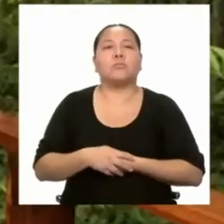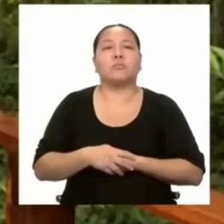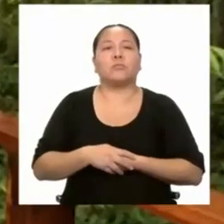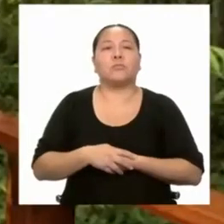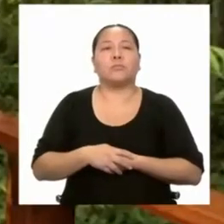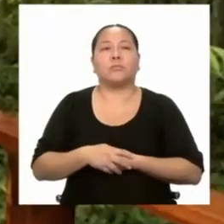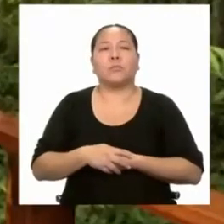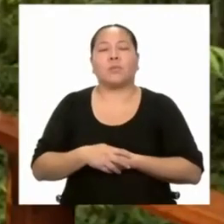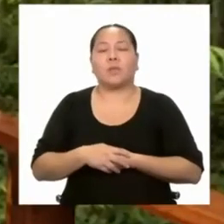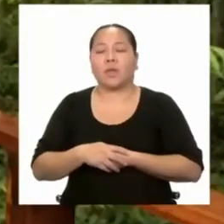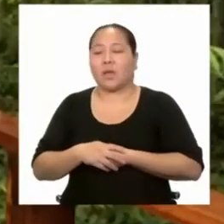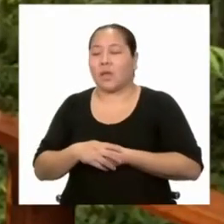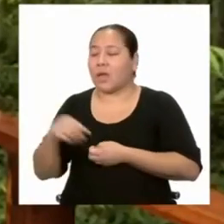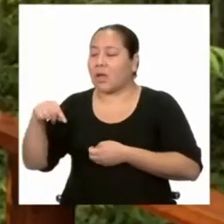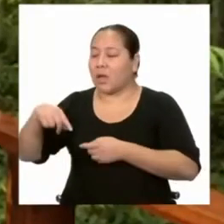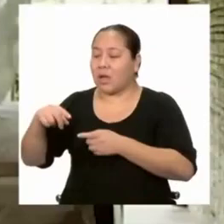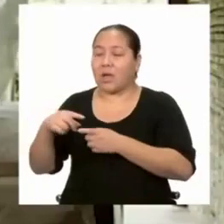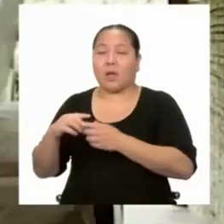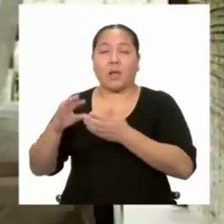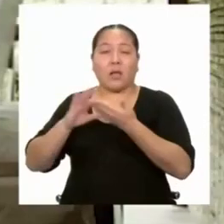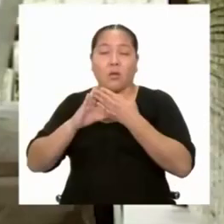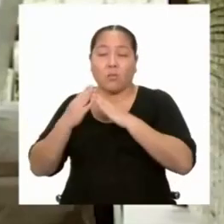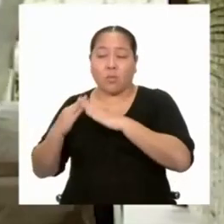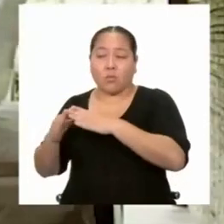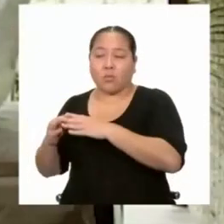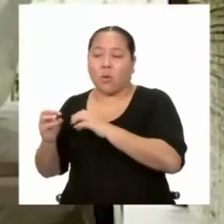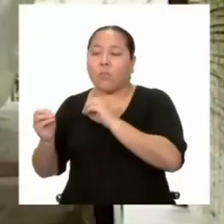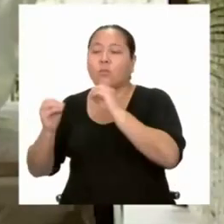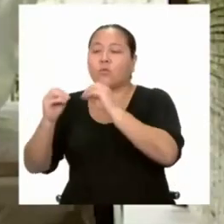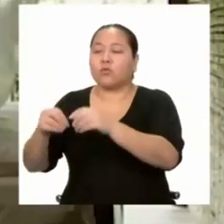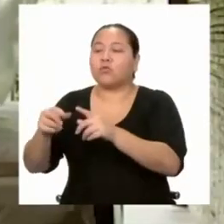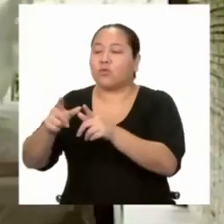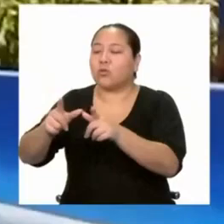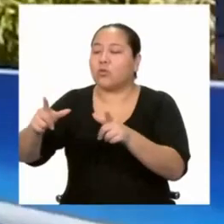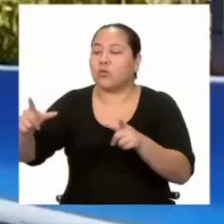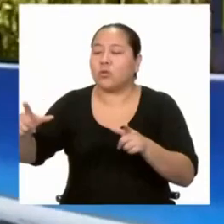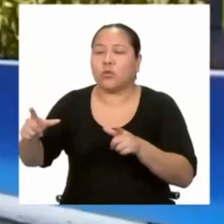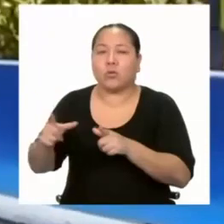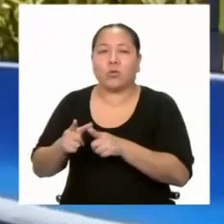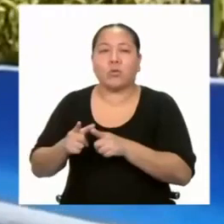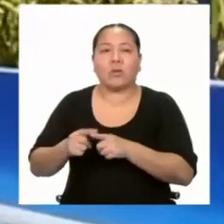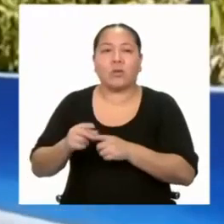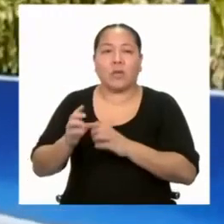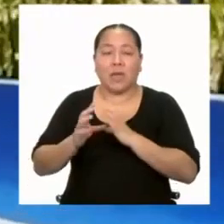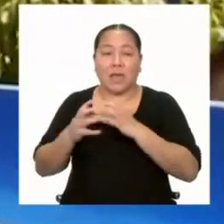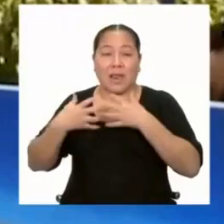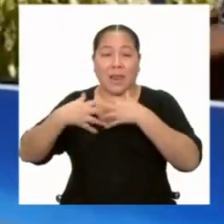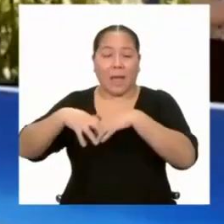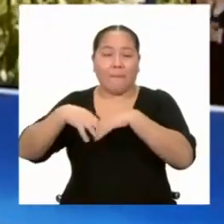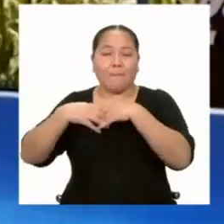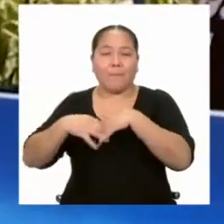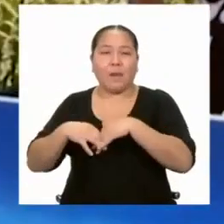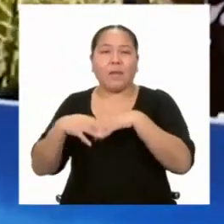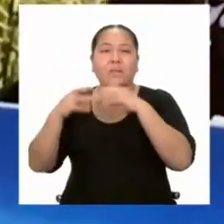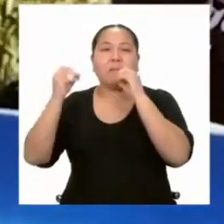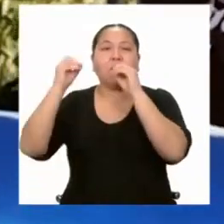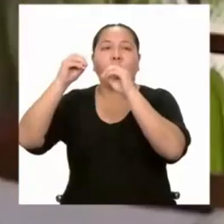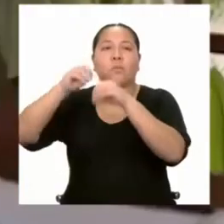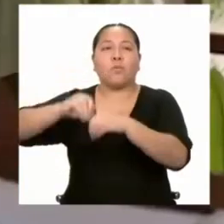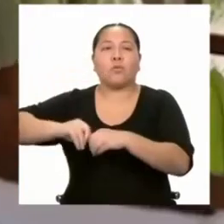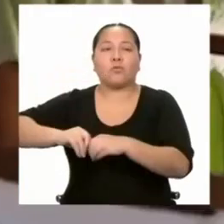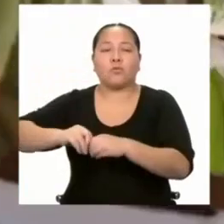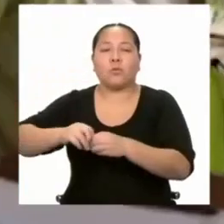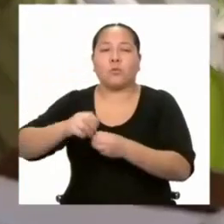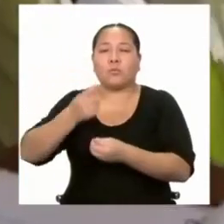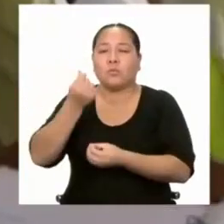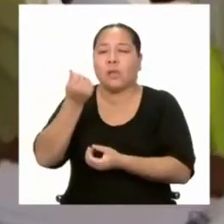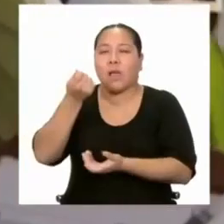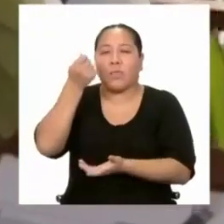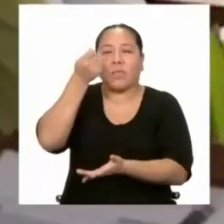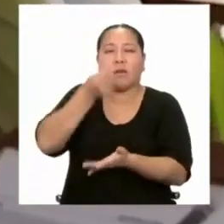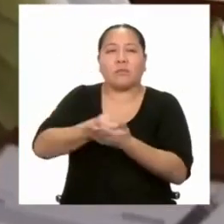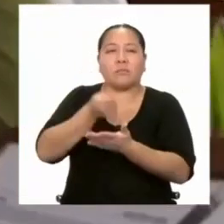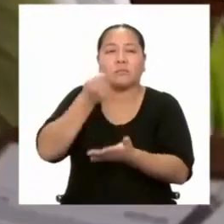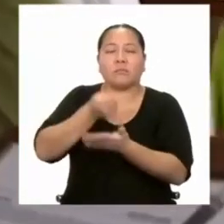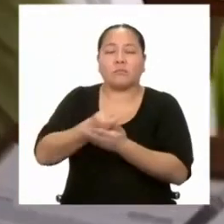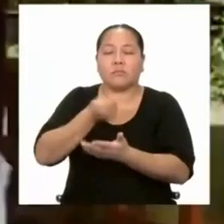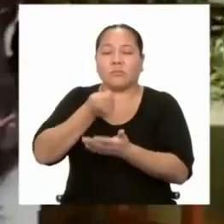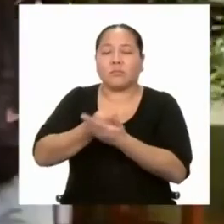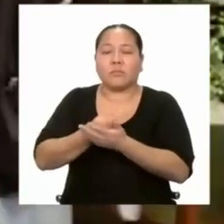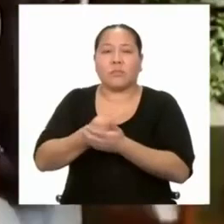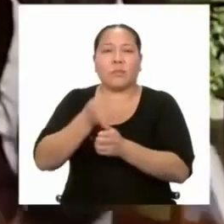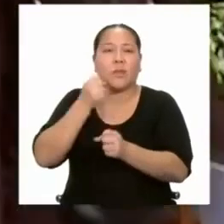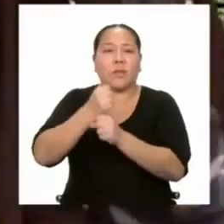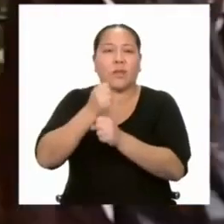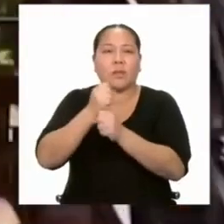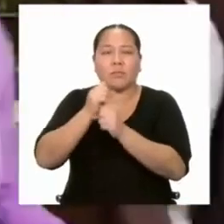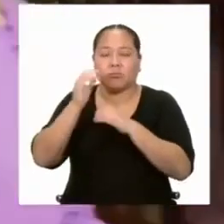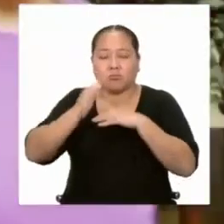La comunidad puso el terreno y Rainforest Expeditions puso una buena cantidad de capital de trabajo.